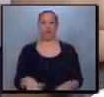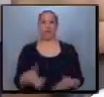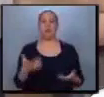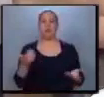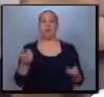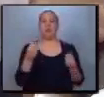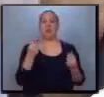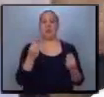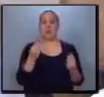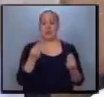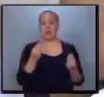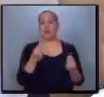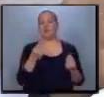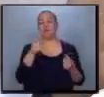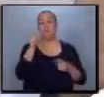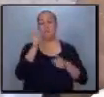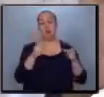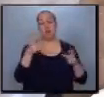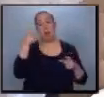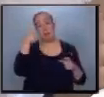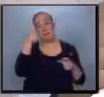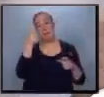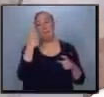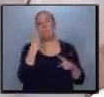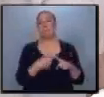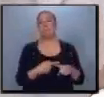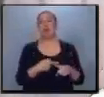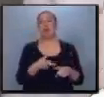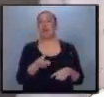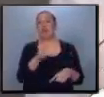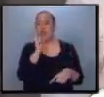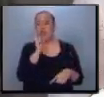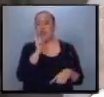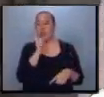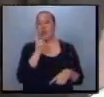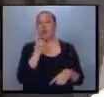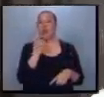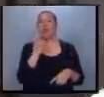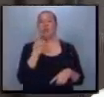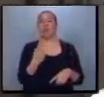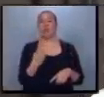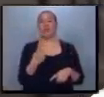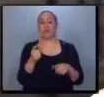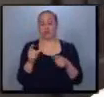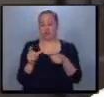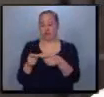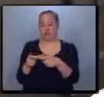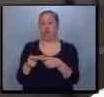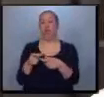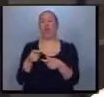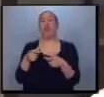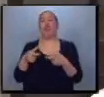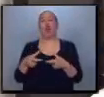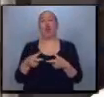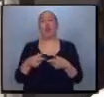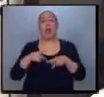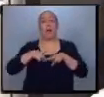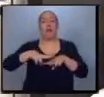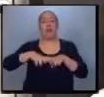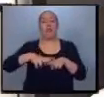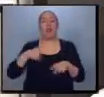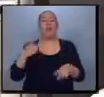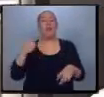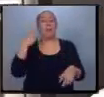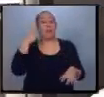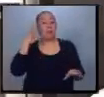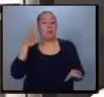gente, por supuesto, es en función del valor de lo que consumió, tomó un café y un cuadradito de pasta frola, imaginan que lo que quiso hacer esta pareja